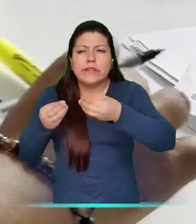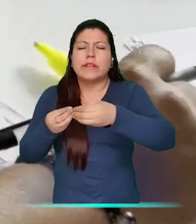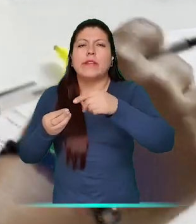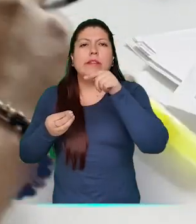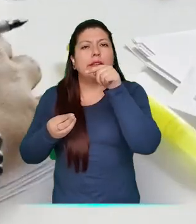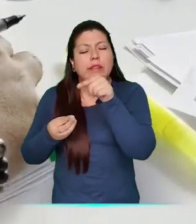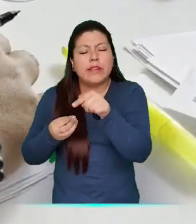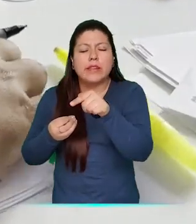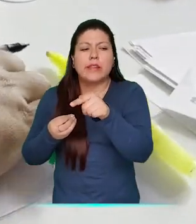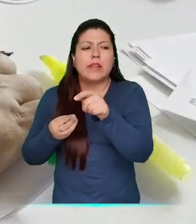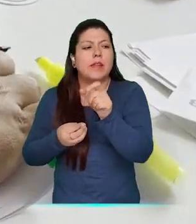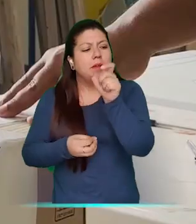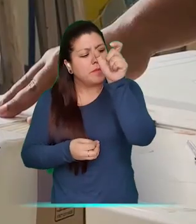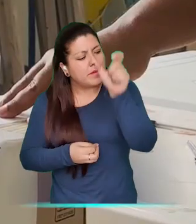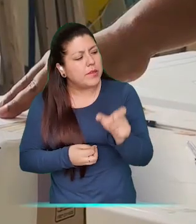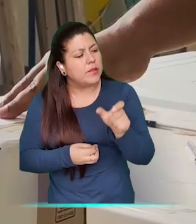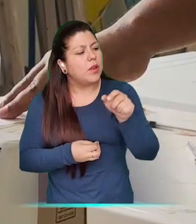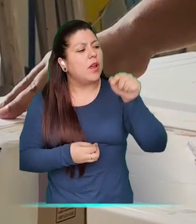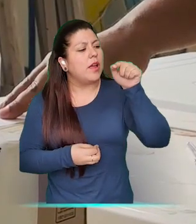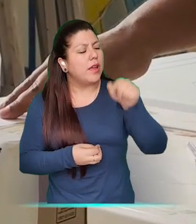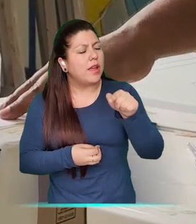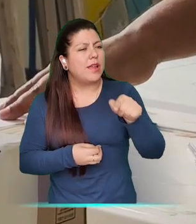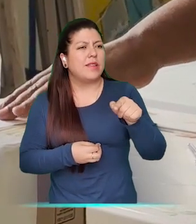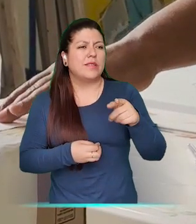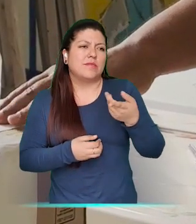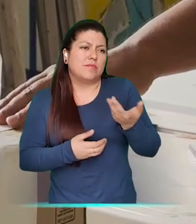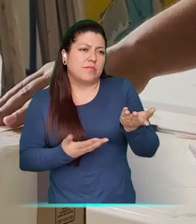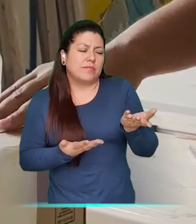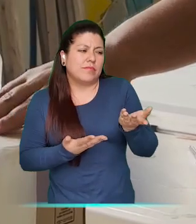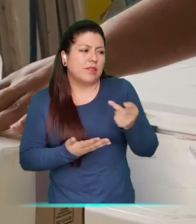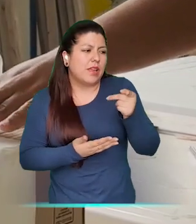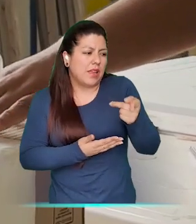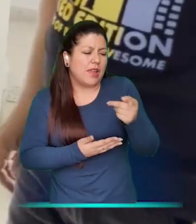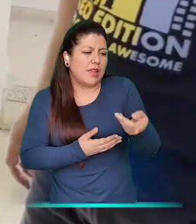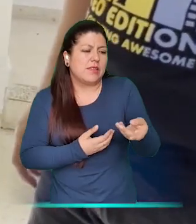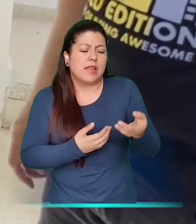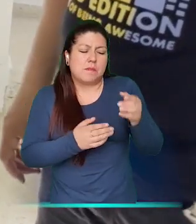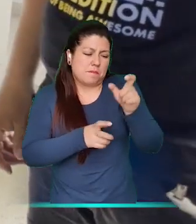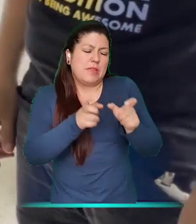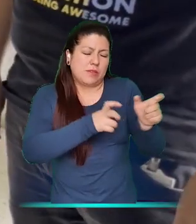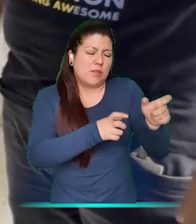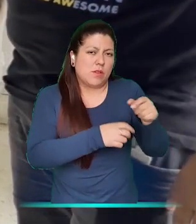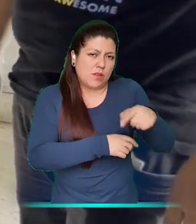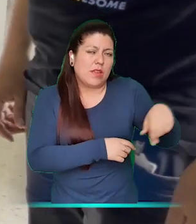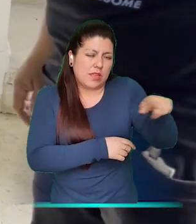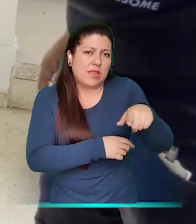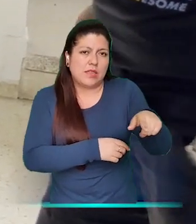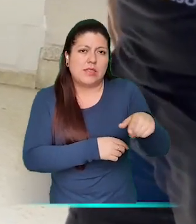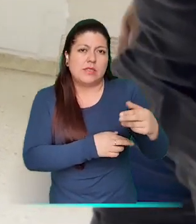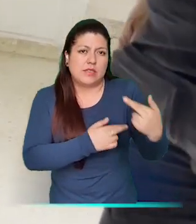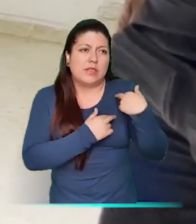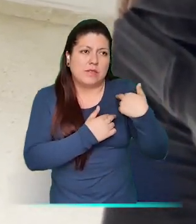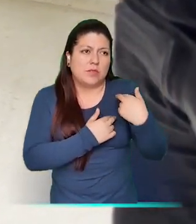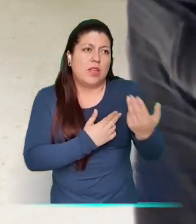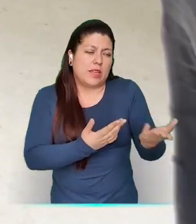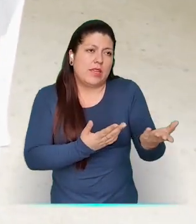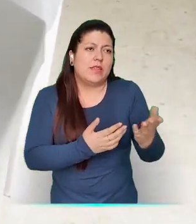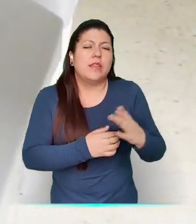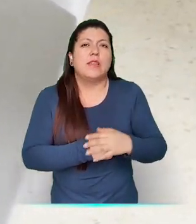en lugar de hacer y haber alguien que haga la desavención de las personas, esté